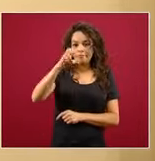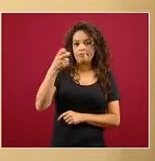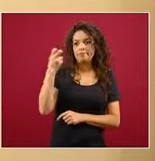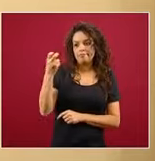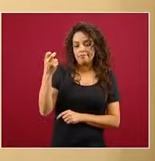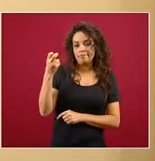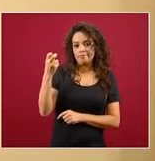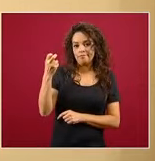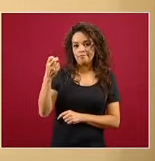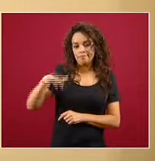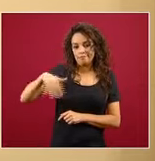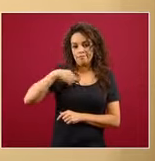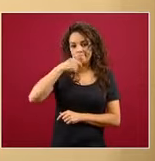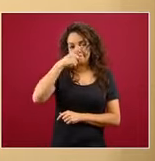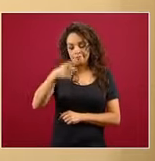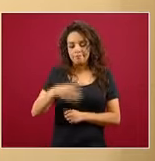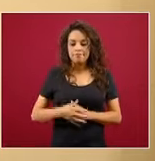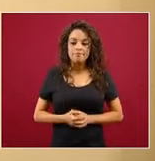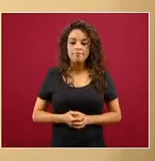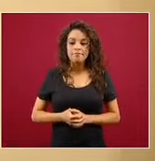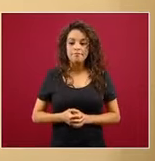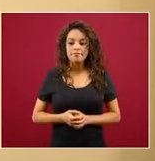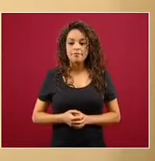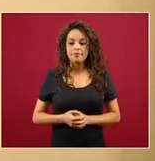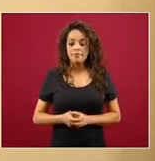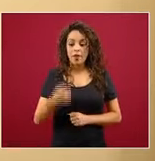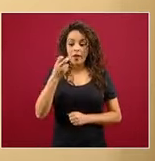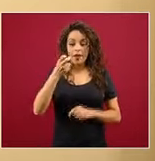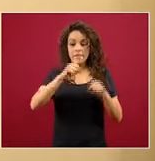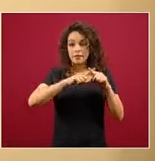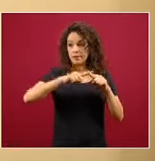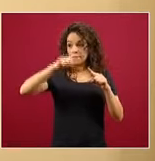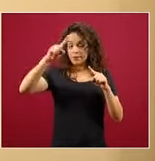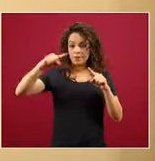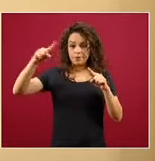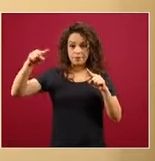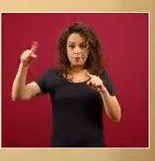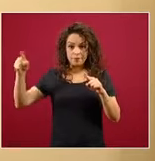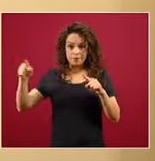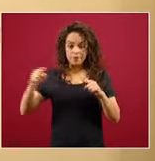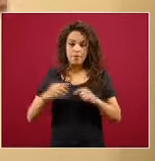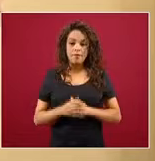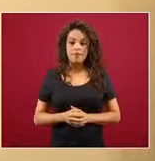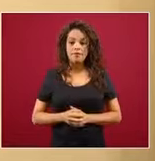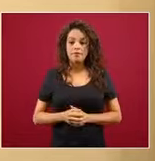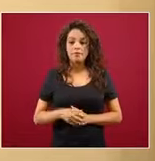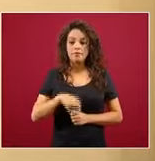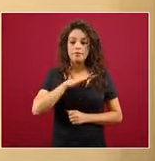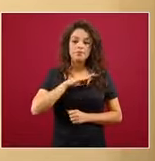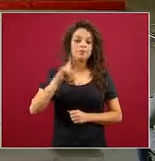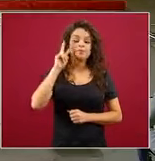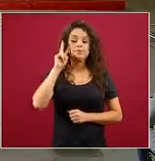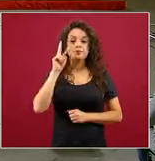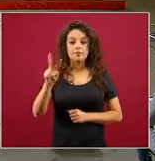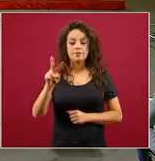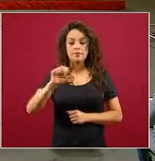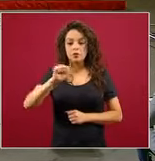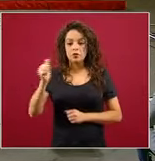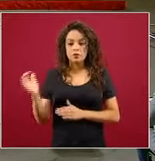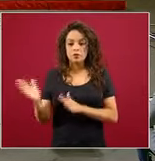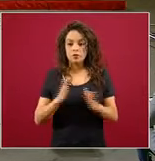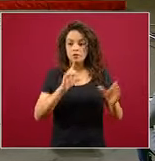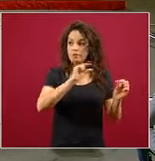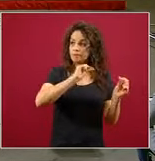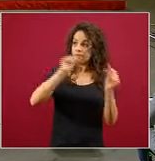ver también esta gráfica y un poco inferir este riesgo es a través de la siguiente diapositiva, en donde